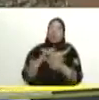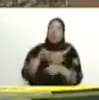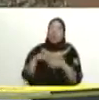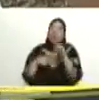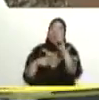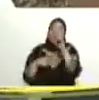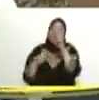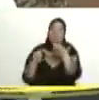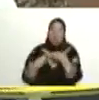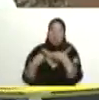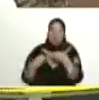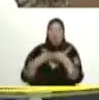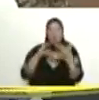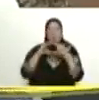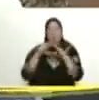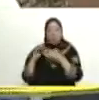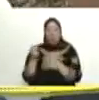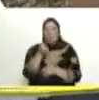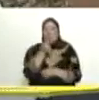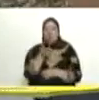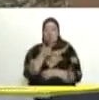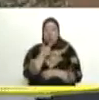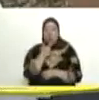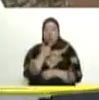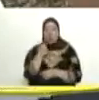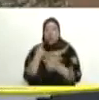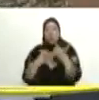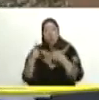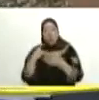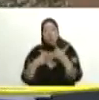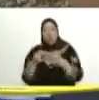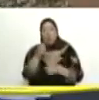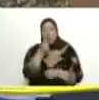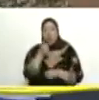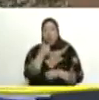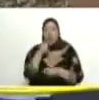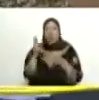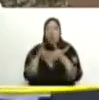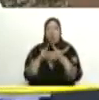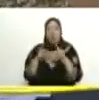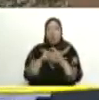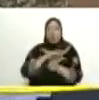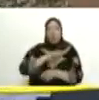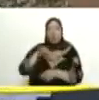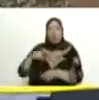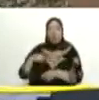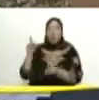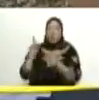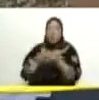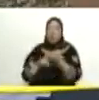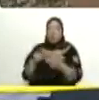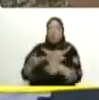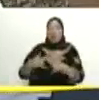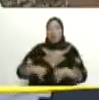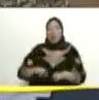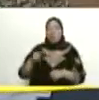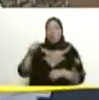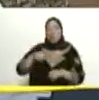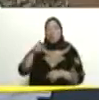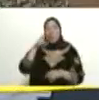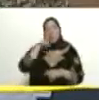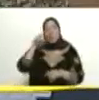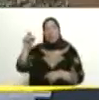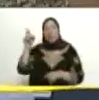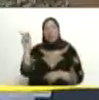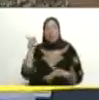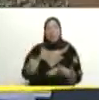viven aquí, esto es un barrio muy bonito. La compañera Celia conoce nuestro barrio, ella conoce acá este barrio, es un barrio muy